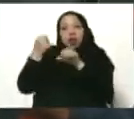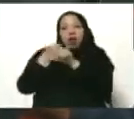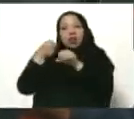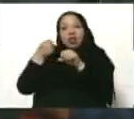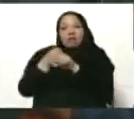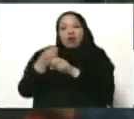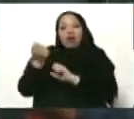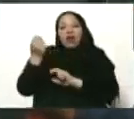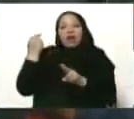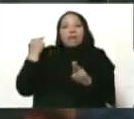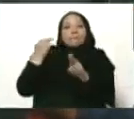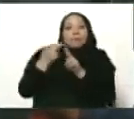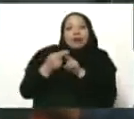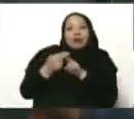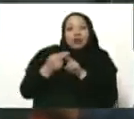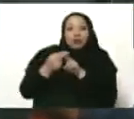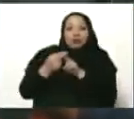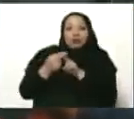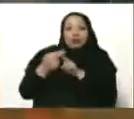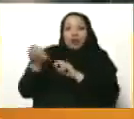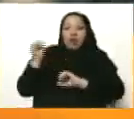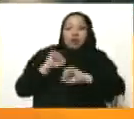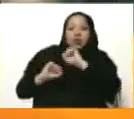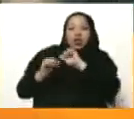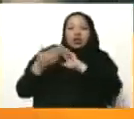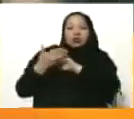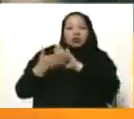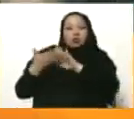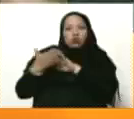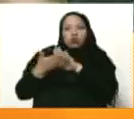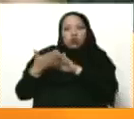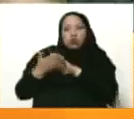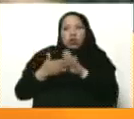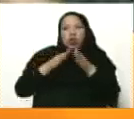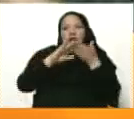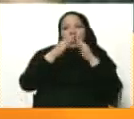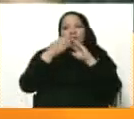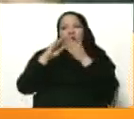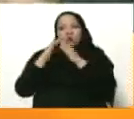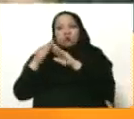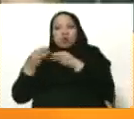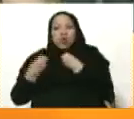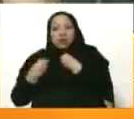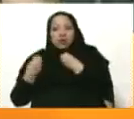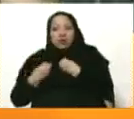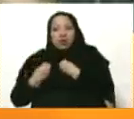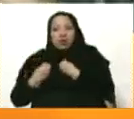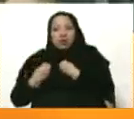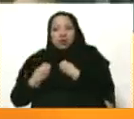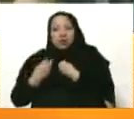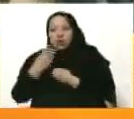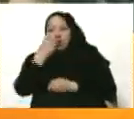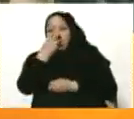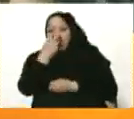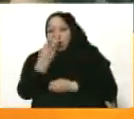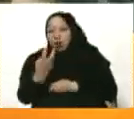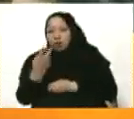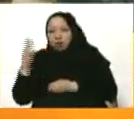riesgo, Ministerio de Interior y Justicia, y por supuesto, bueno, la comunidad que hace vida en este espacio. Hemos recibido la visita de nuestra